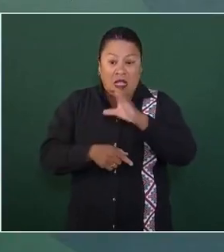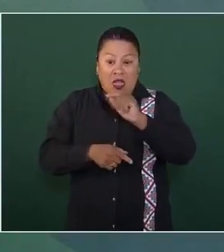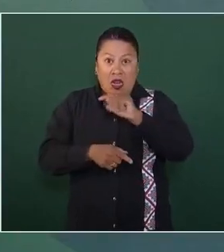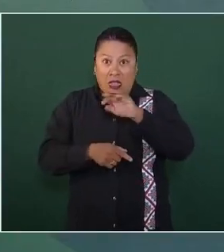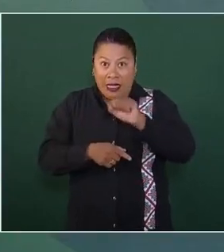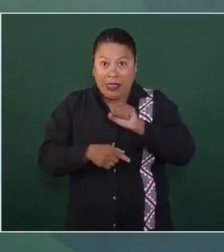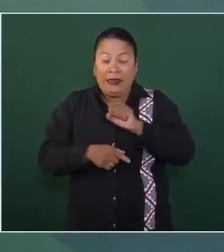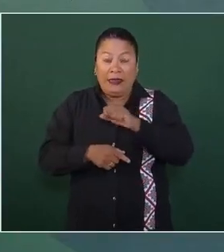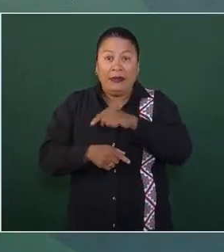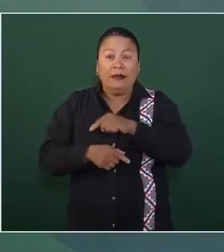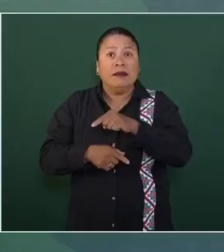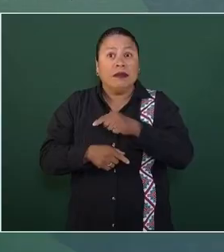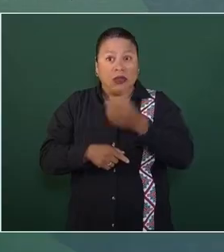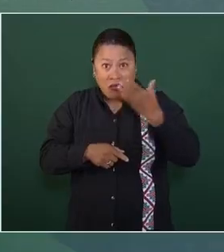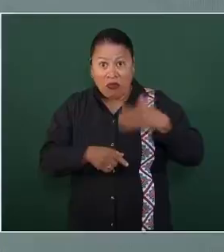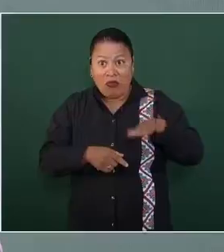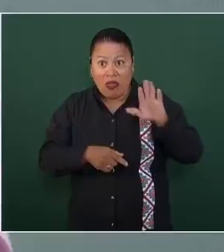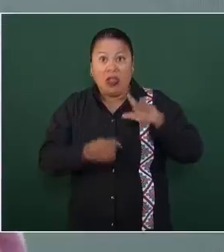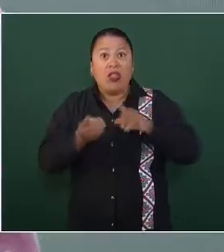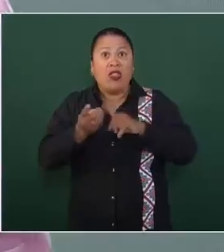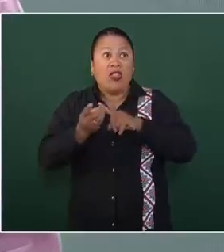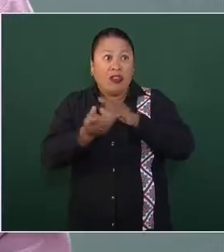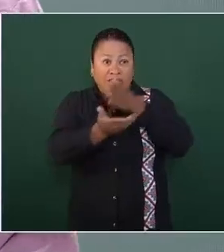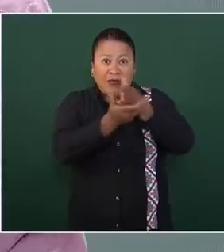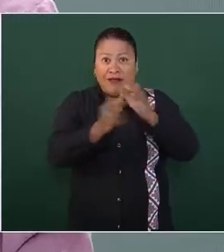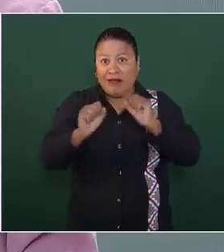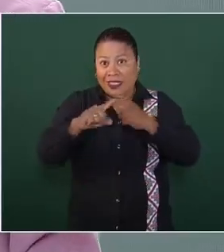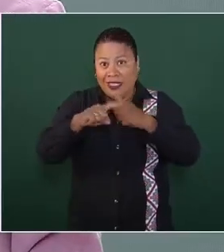en Salina Cruz